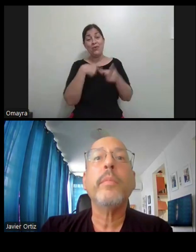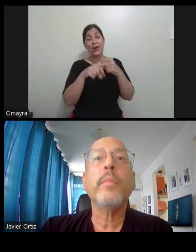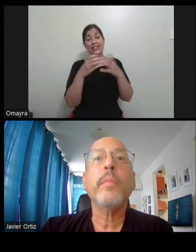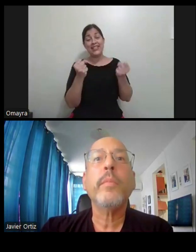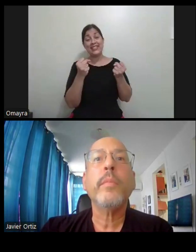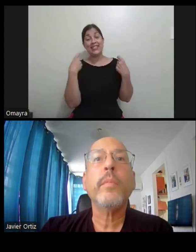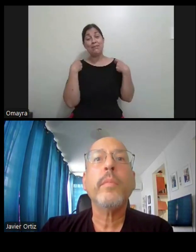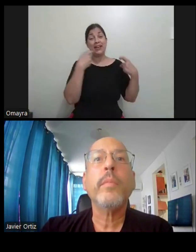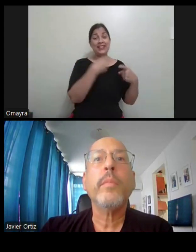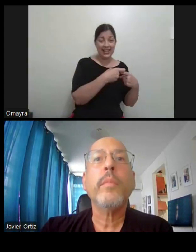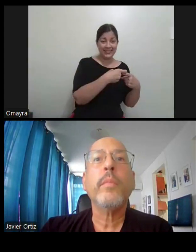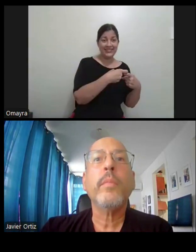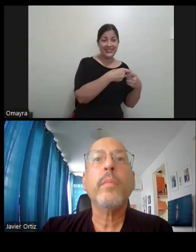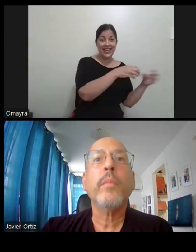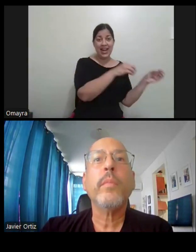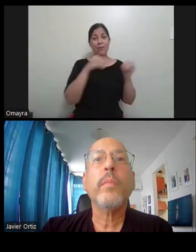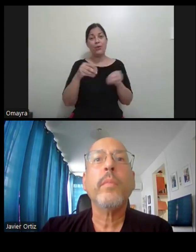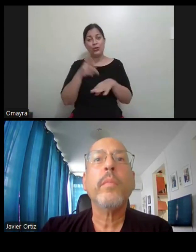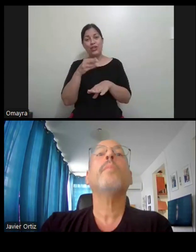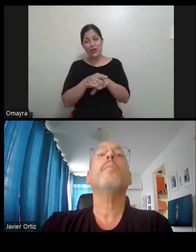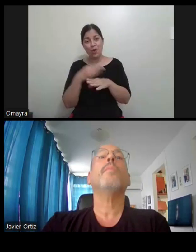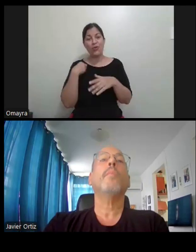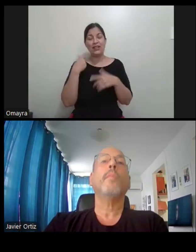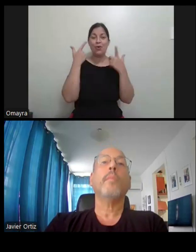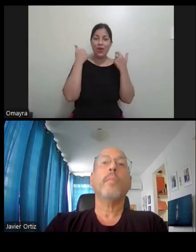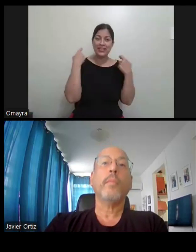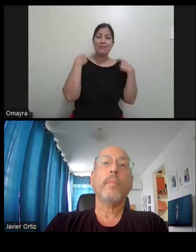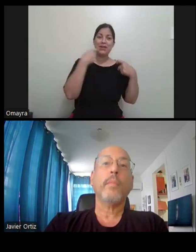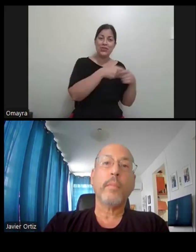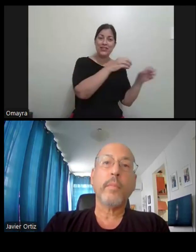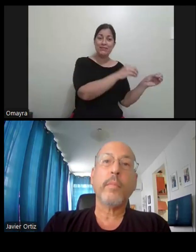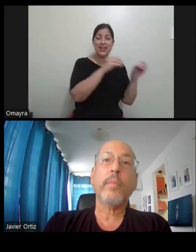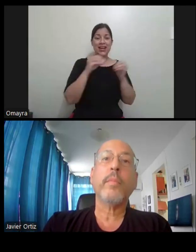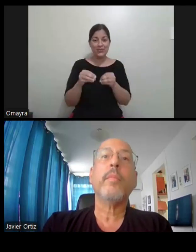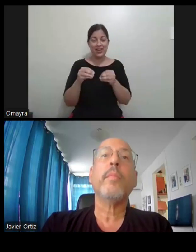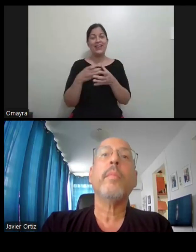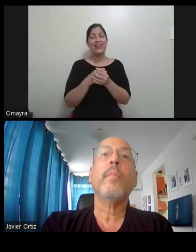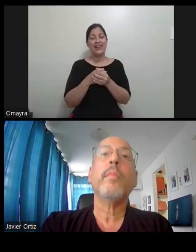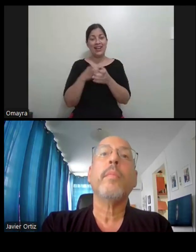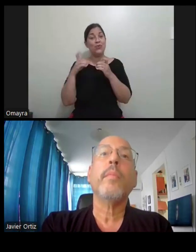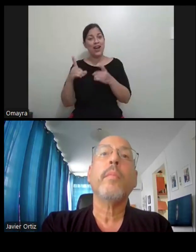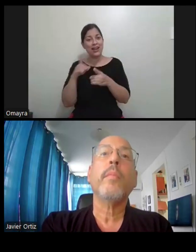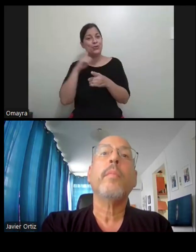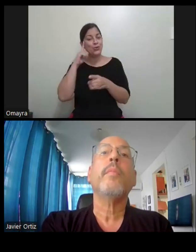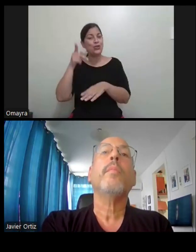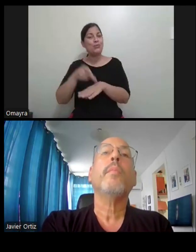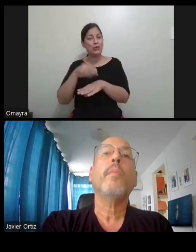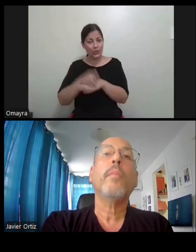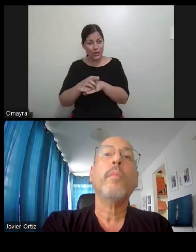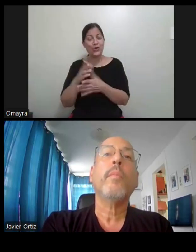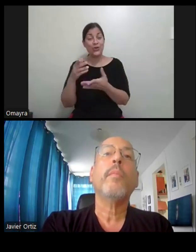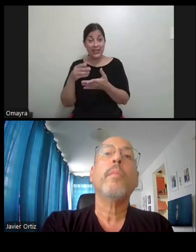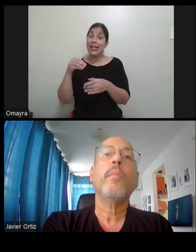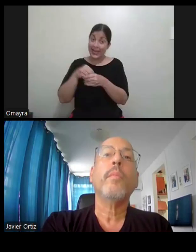del lenguaje de señas de España. Claro. A Puerto Rico, como las monjas españolas llegaron a educar a los sordos de